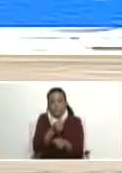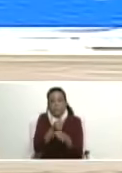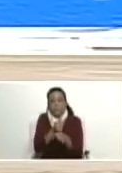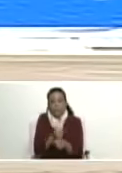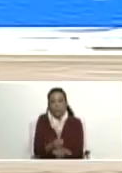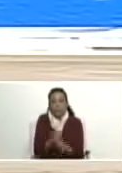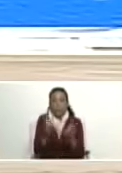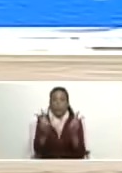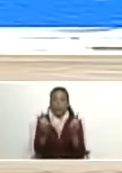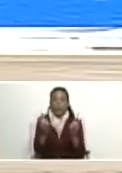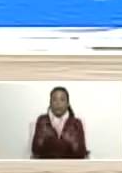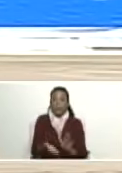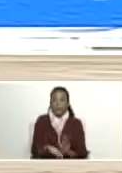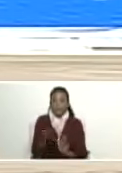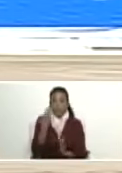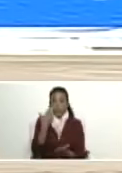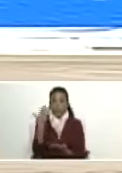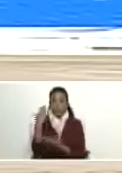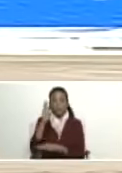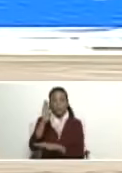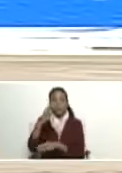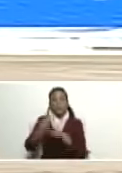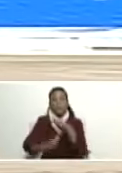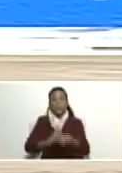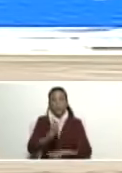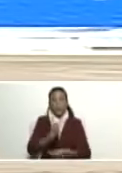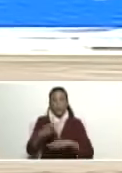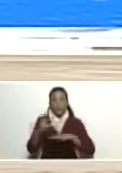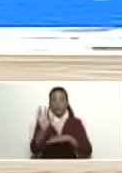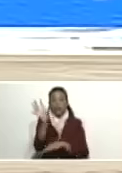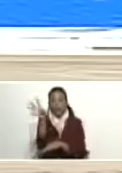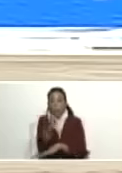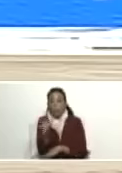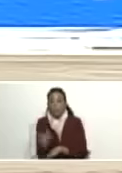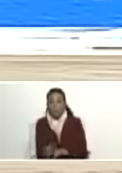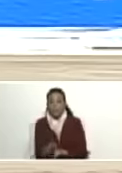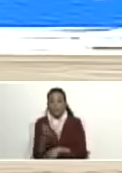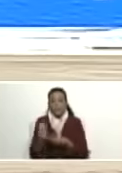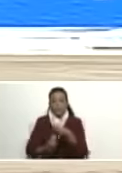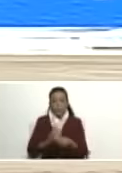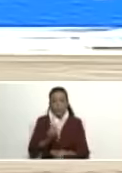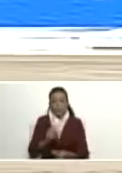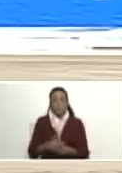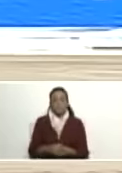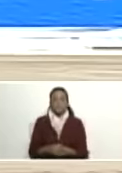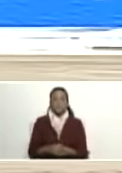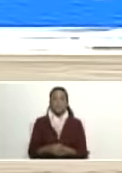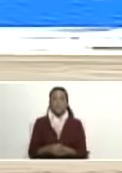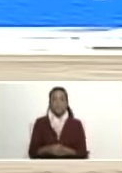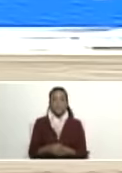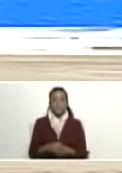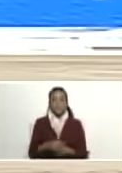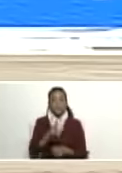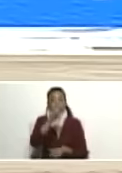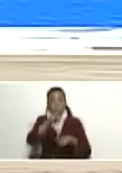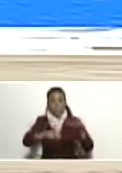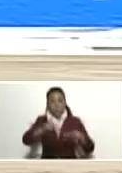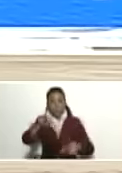sobre el futuro de la Guayana Esequiba. Igualmente, señora